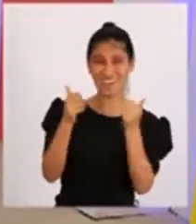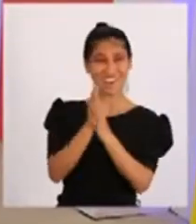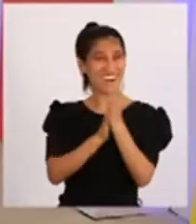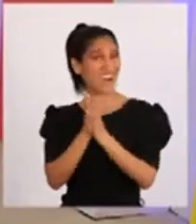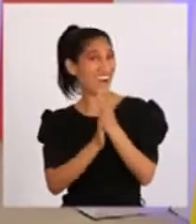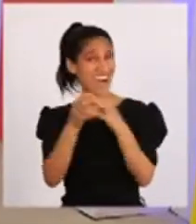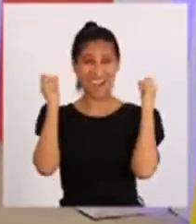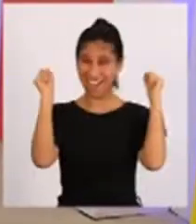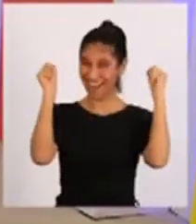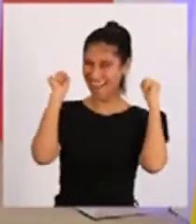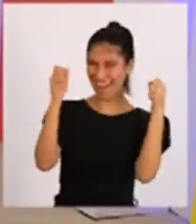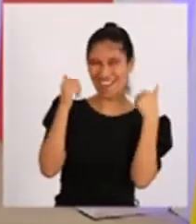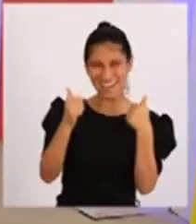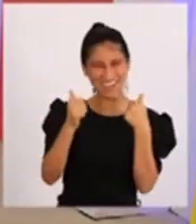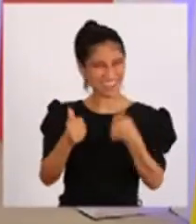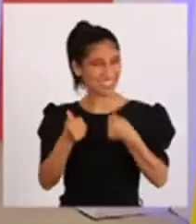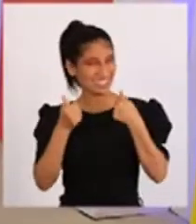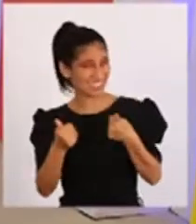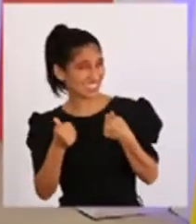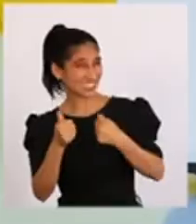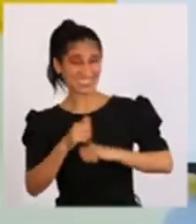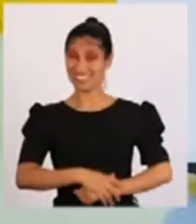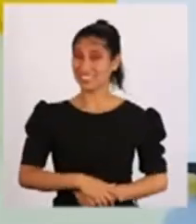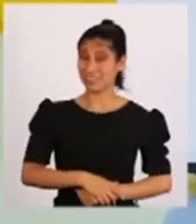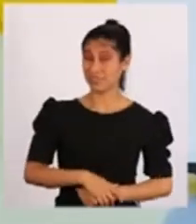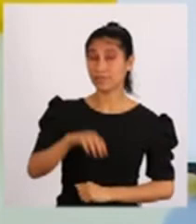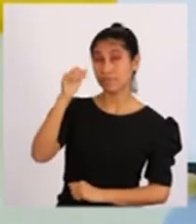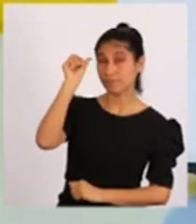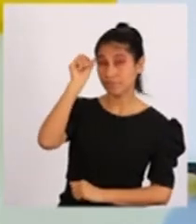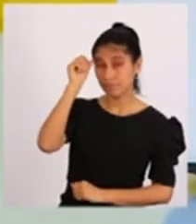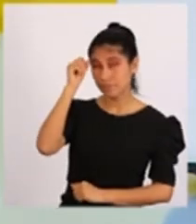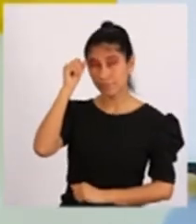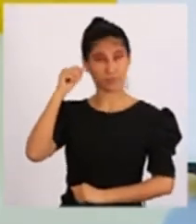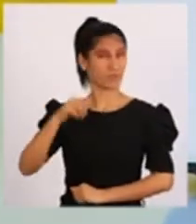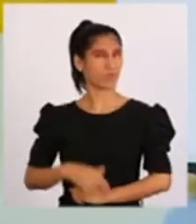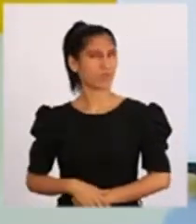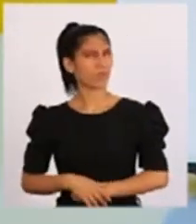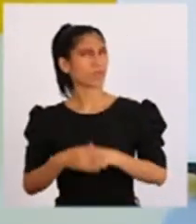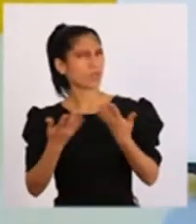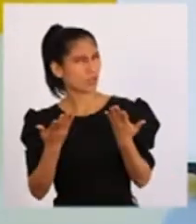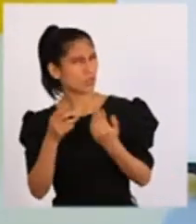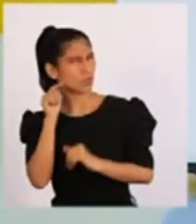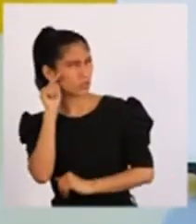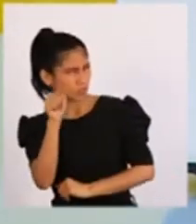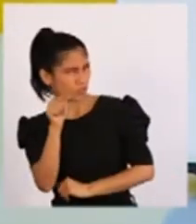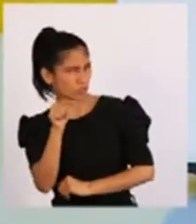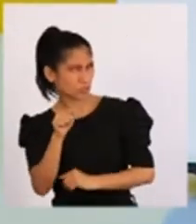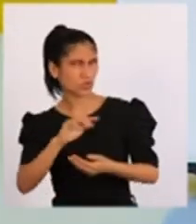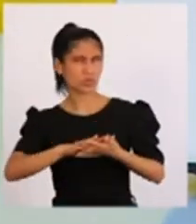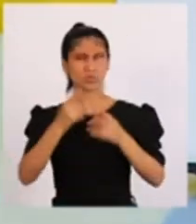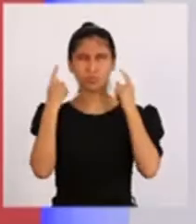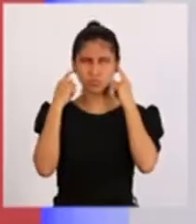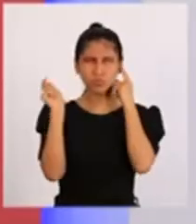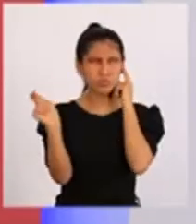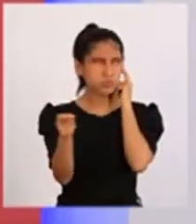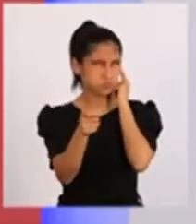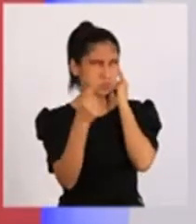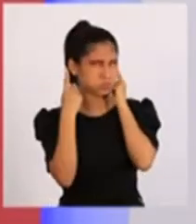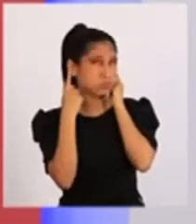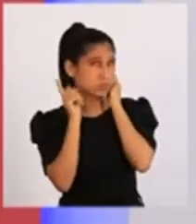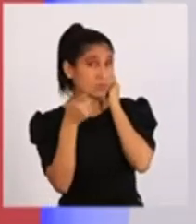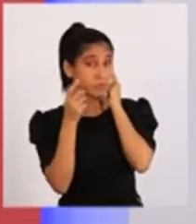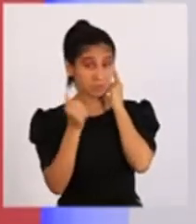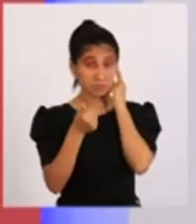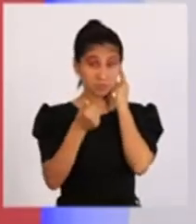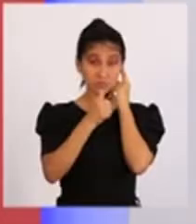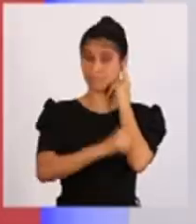Mario, lo hiciste muy bien. Recuerda enviarme la dirección de tu podcast para escucharte. Okay,